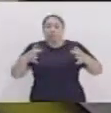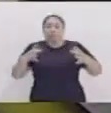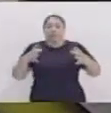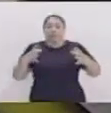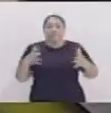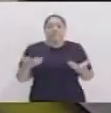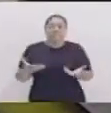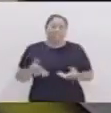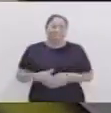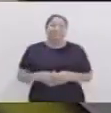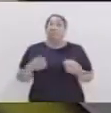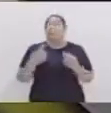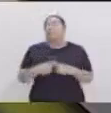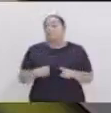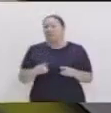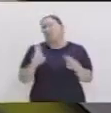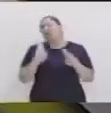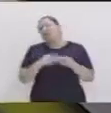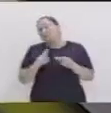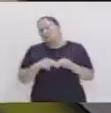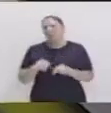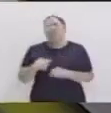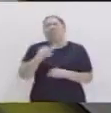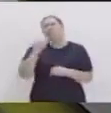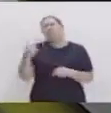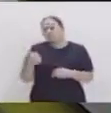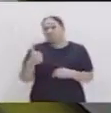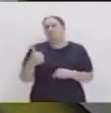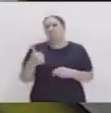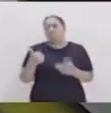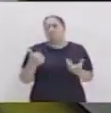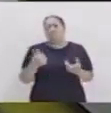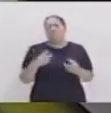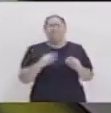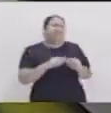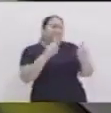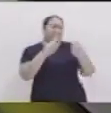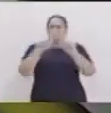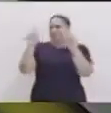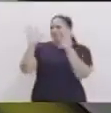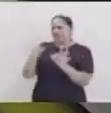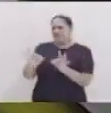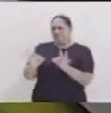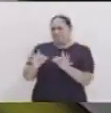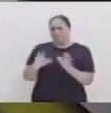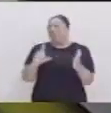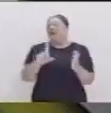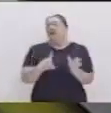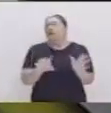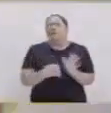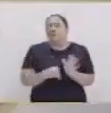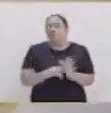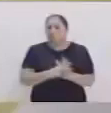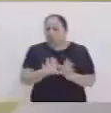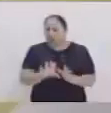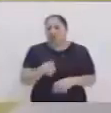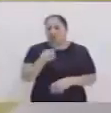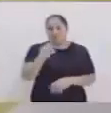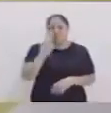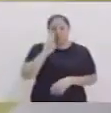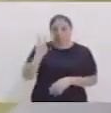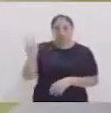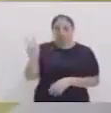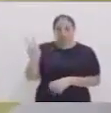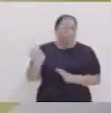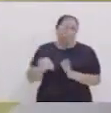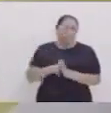dimensiones. Pero hay materiales que se dilatan de diferentes formas que otros. Por ejemplo, no sé si hemos visto cuando se